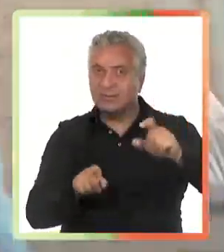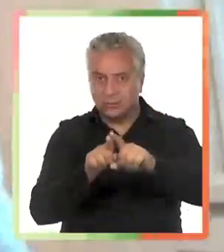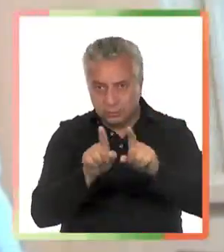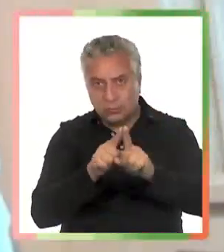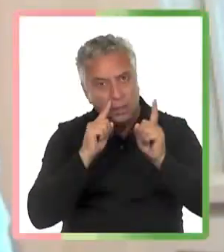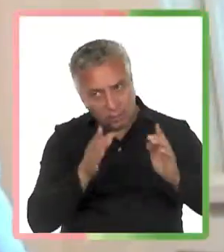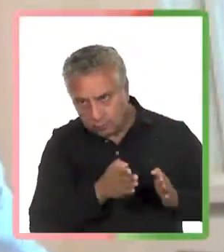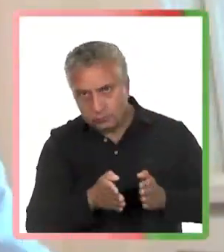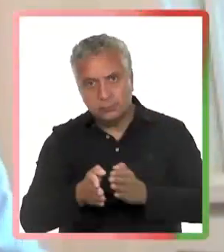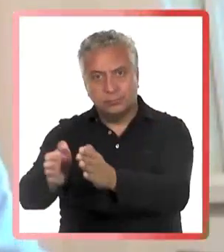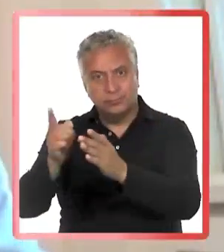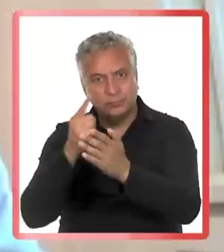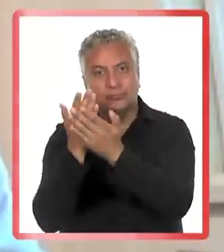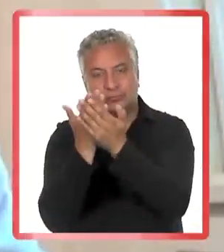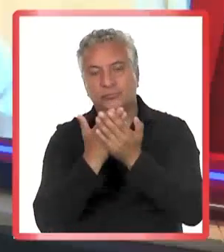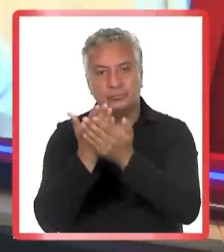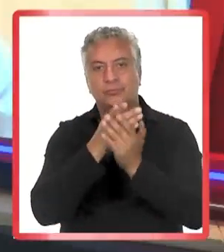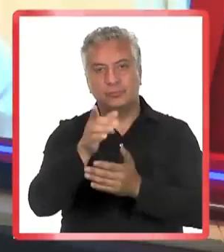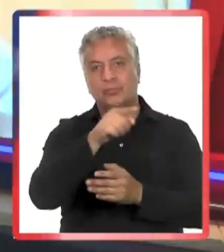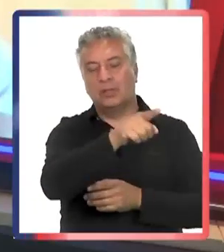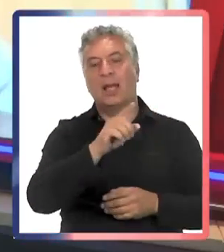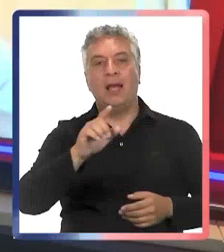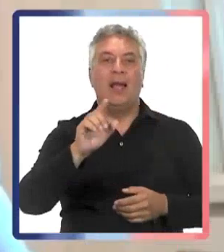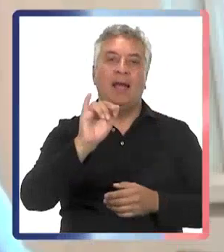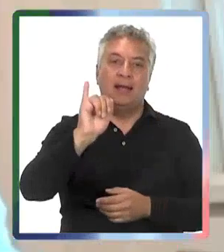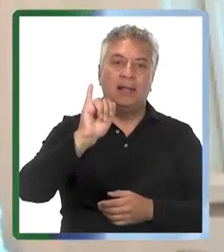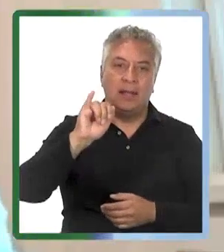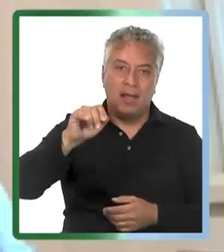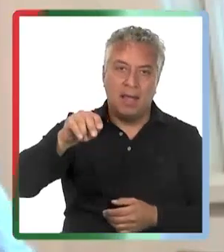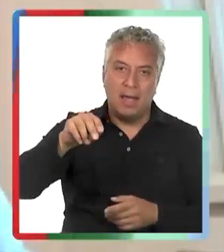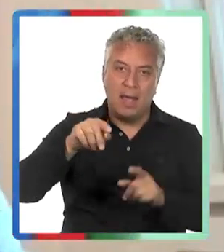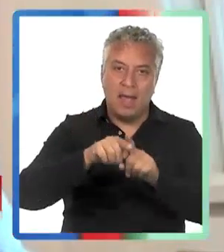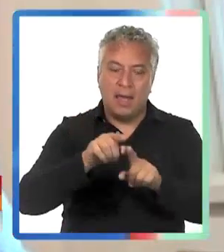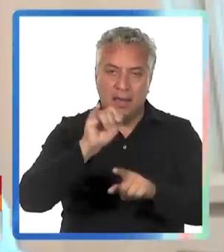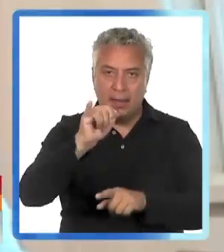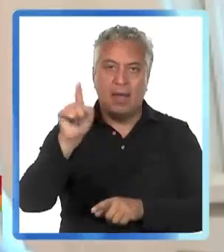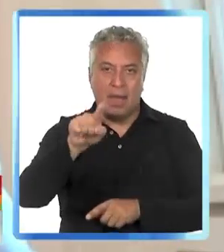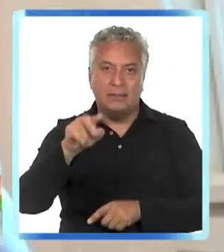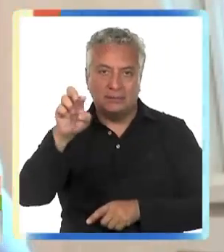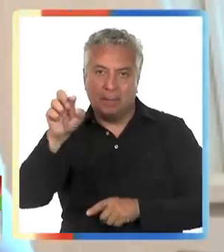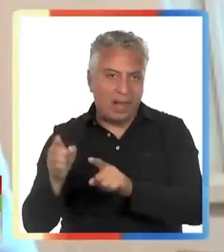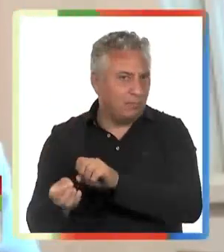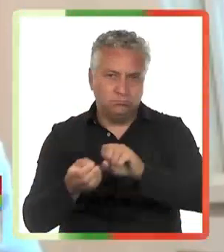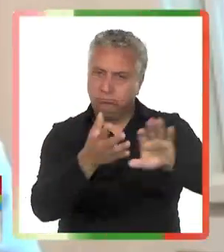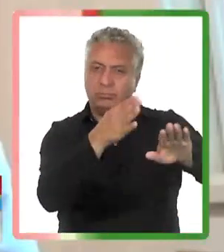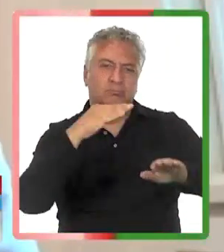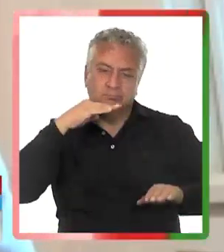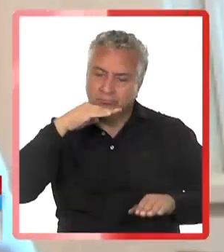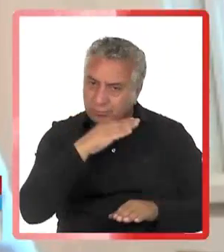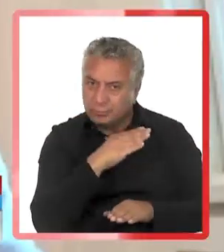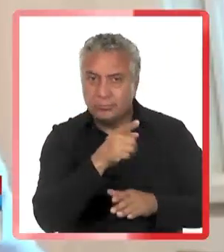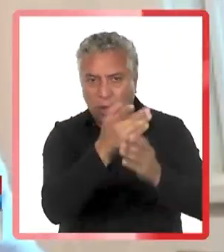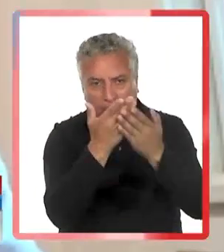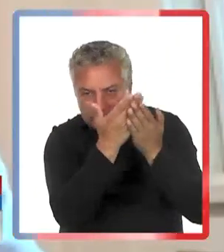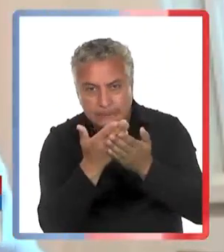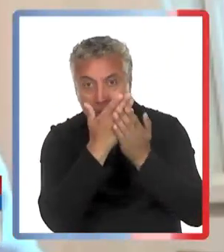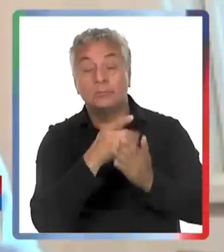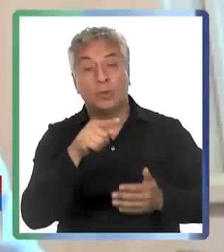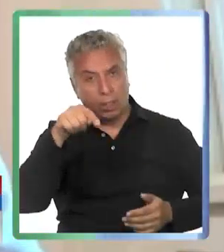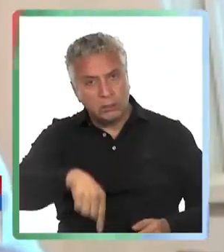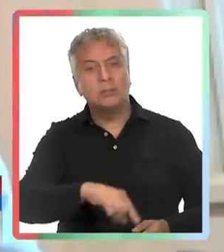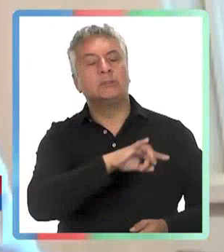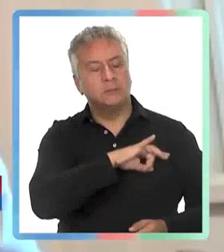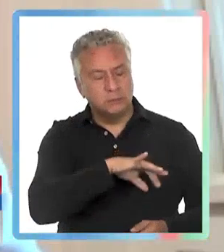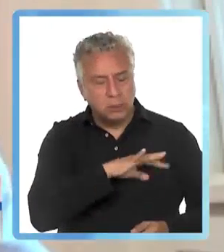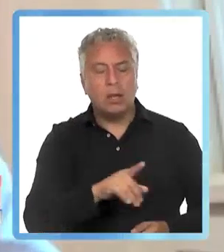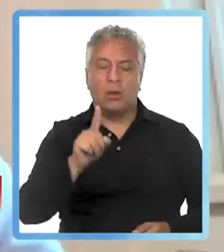del Ministerio de enviar inmediatamente eso al Instituto de Salud Pública para determinar si se trata de H5N1 o de otro virus, digamos. Así que existe la capacidad en